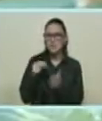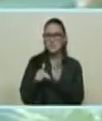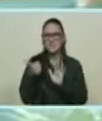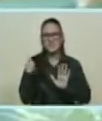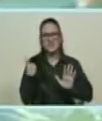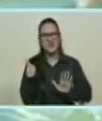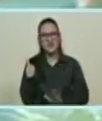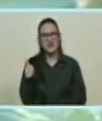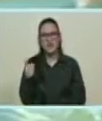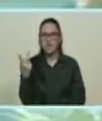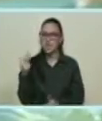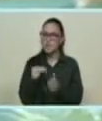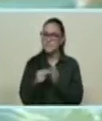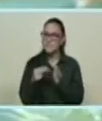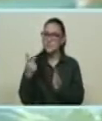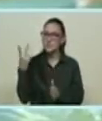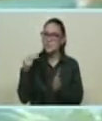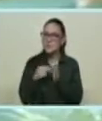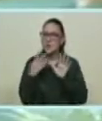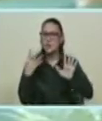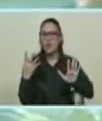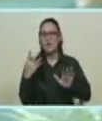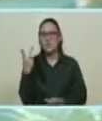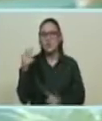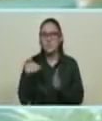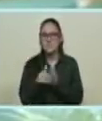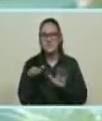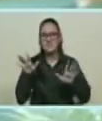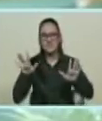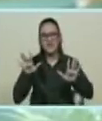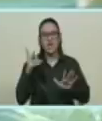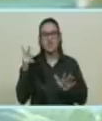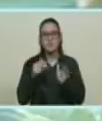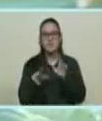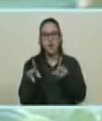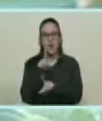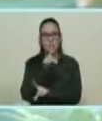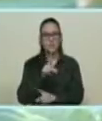2010, 2009, 2010, 2011,